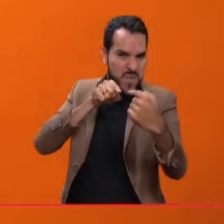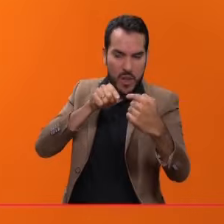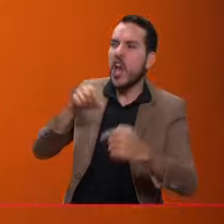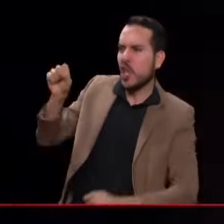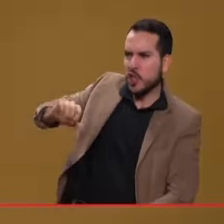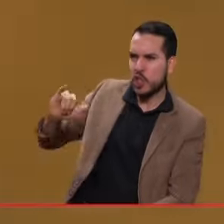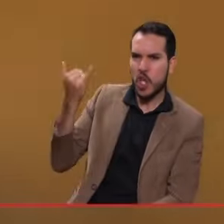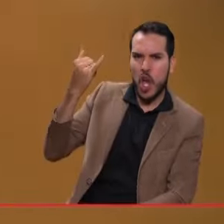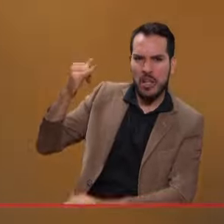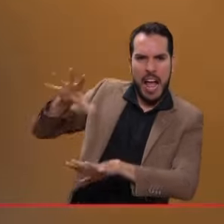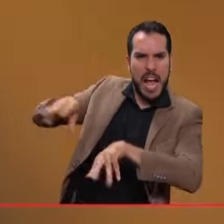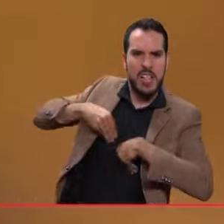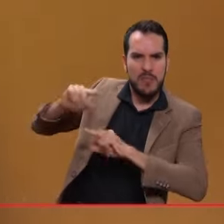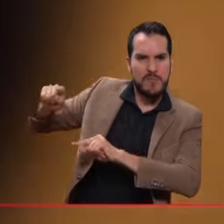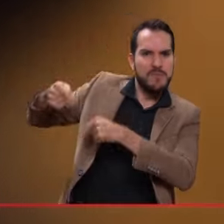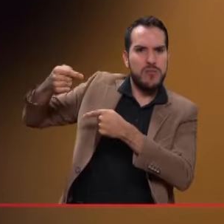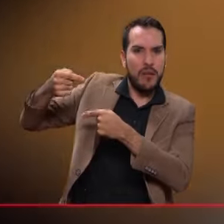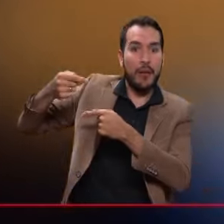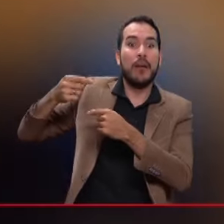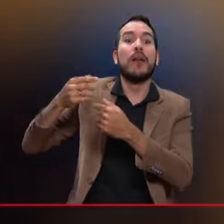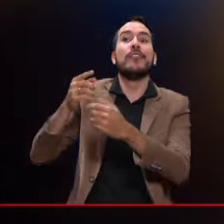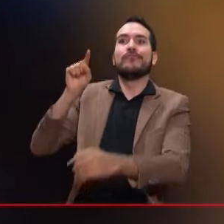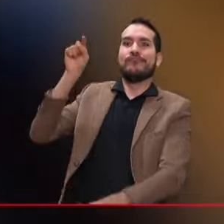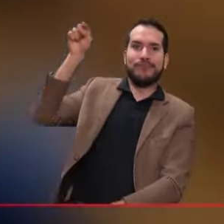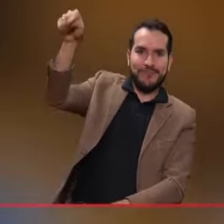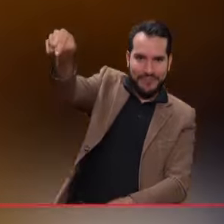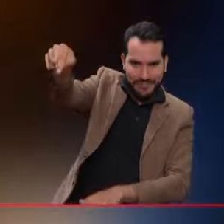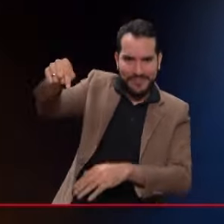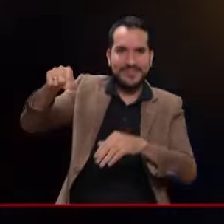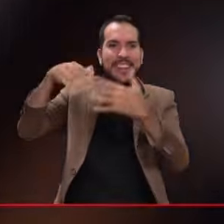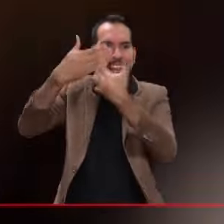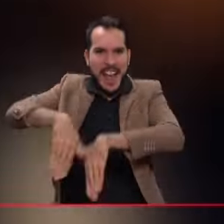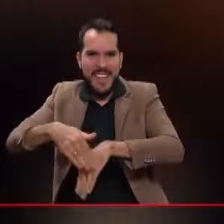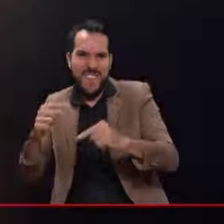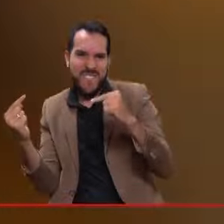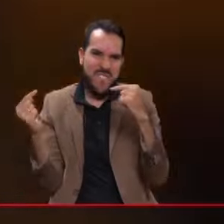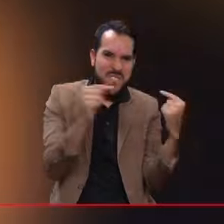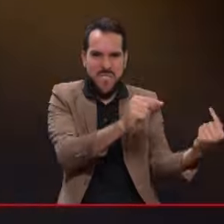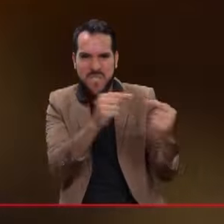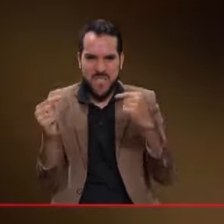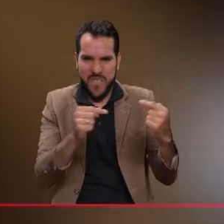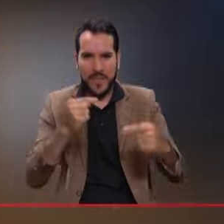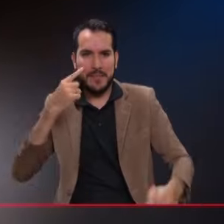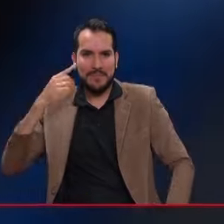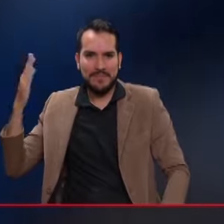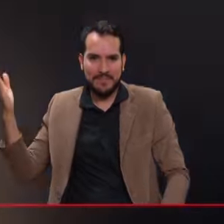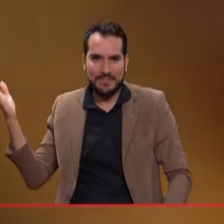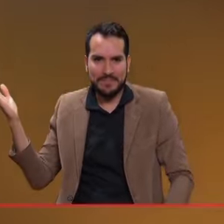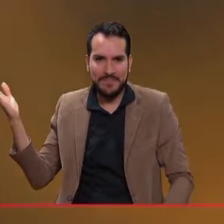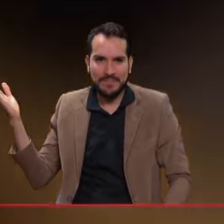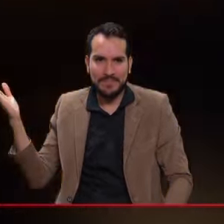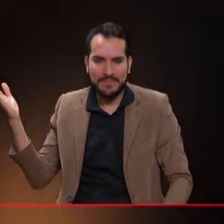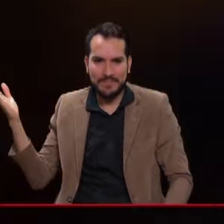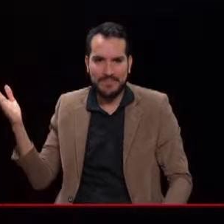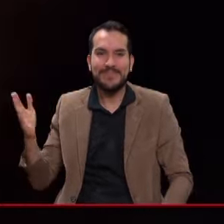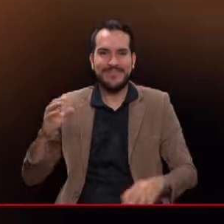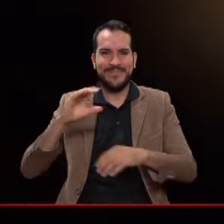En un salvaje enfrentamiento en las calles de los barrios Písamos 3, Potrero Grande y otros del oriente de Cali.